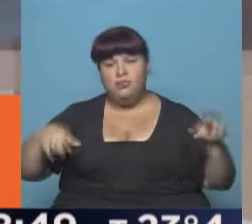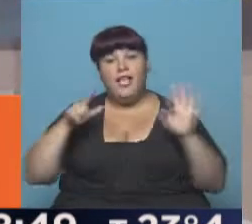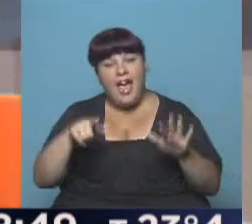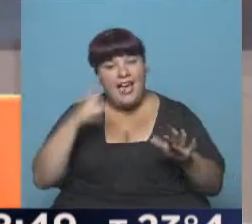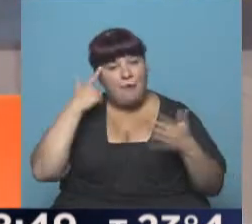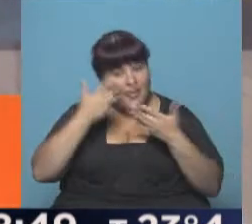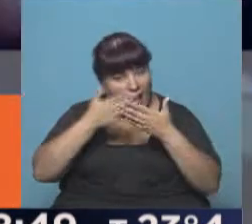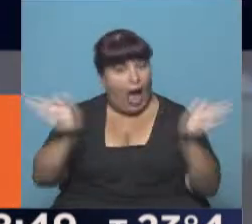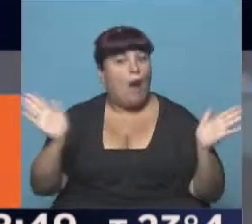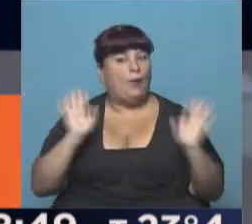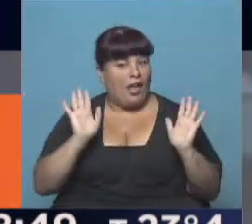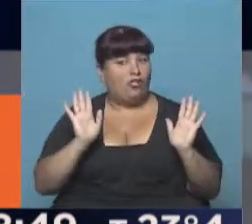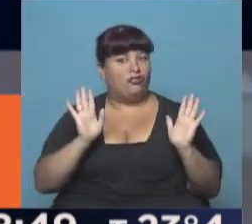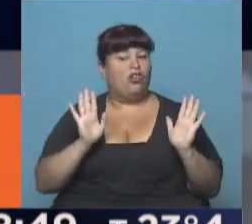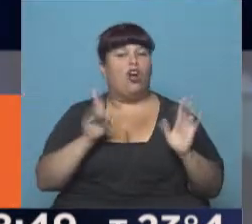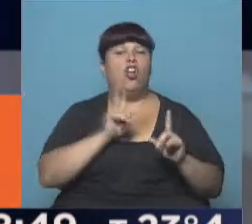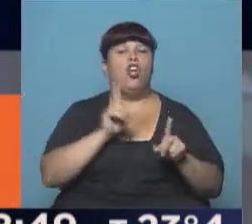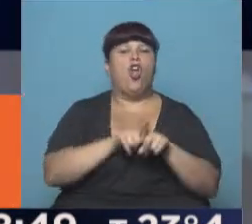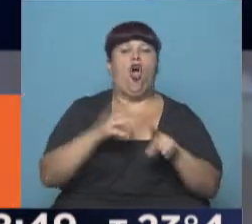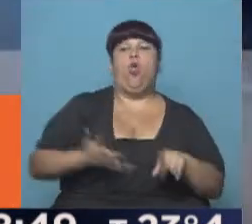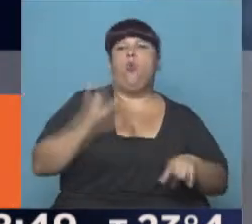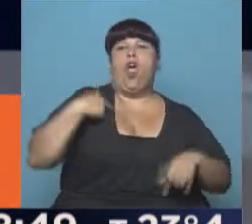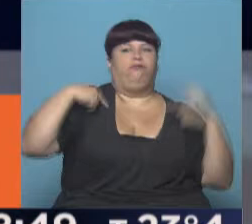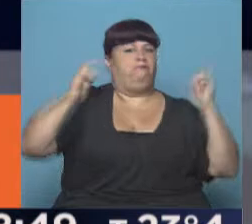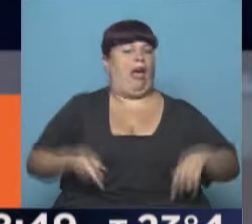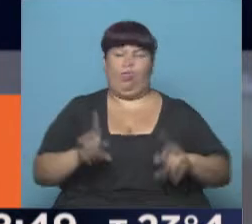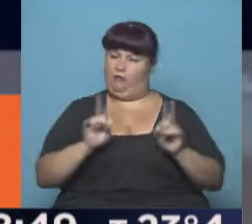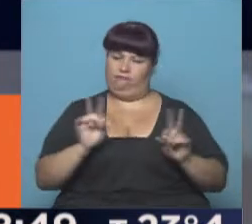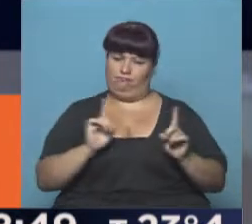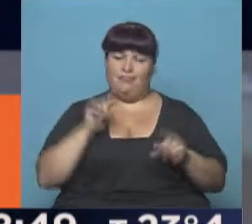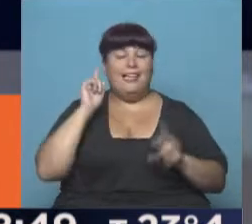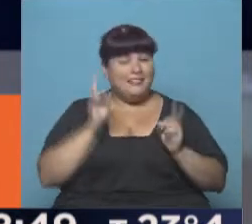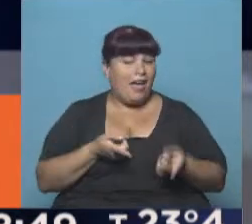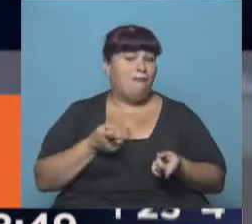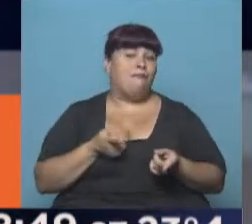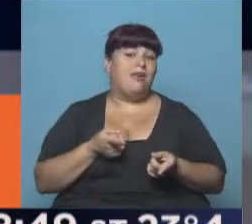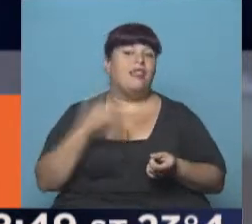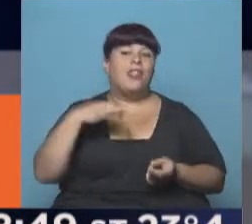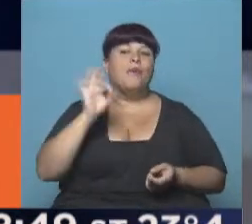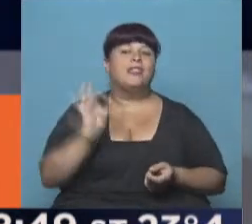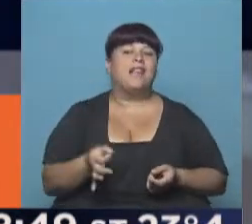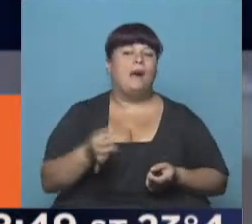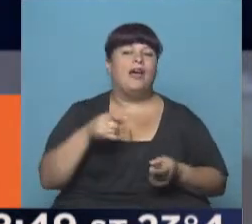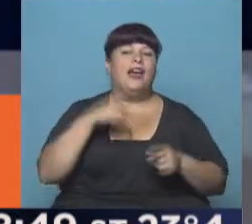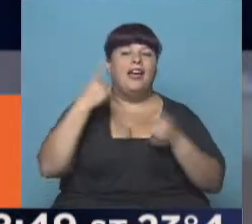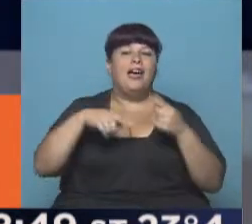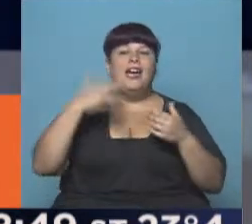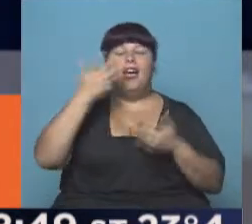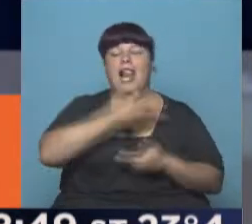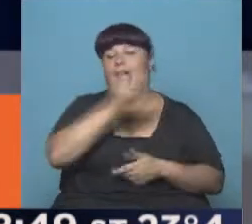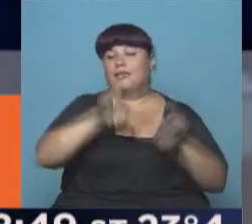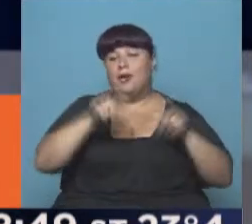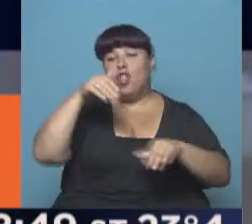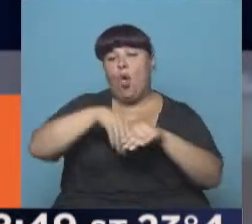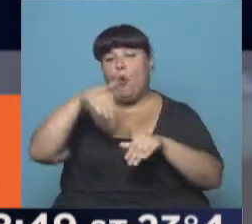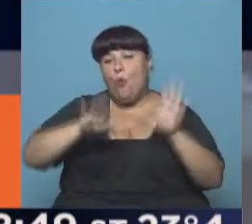idea de abrir las puertas, de no sentirse dueño de la verdad y saber que la distribución que hizo la sociedad